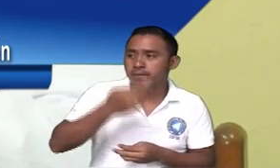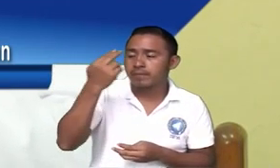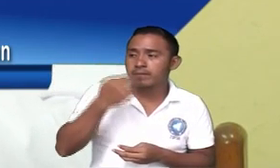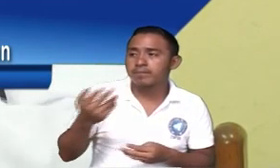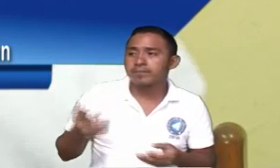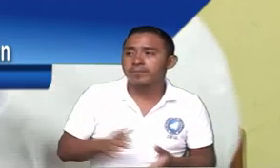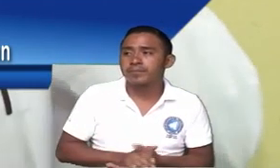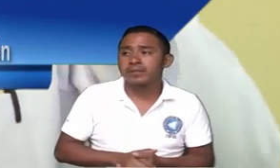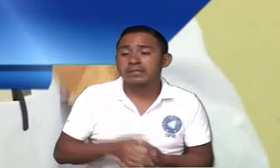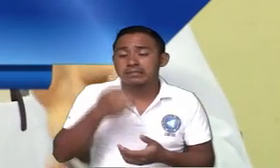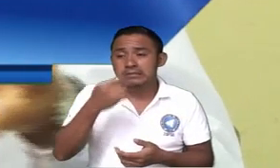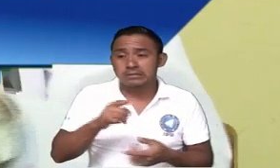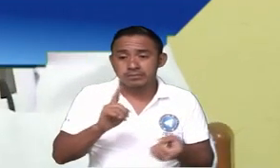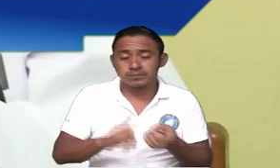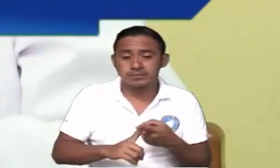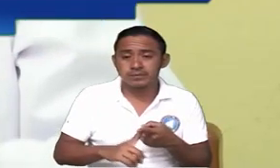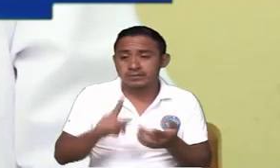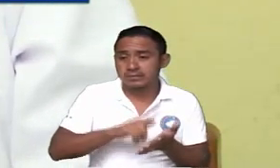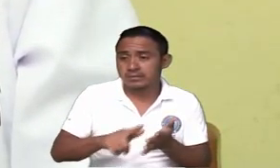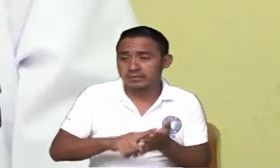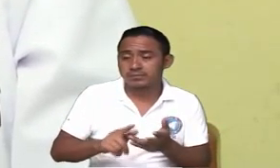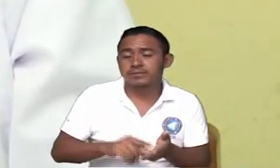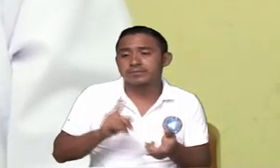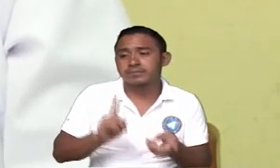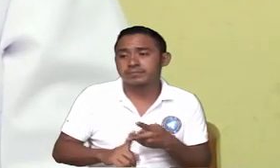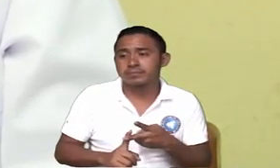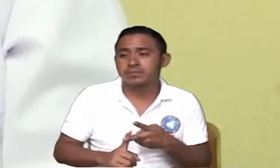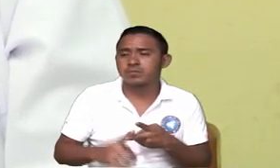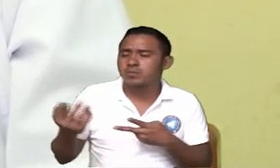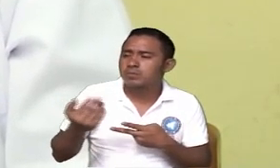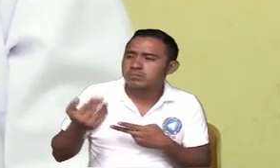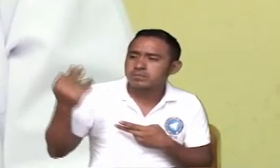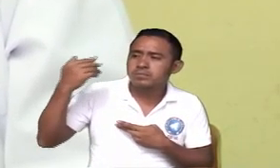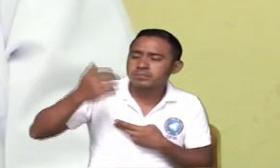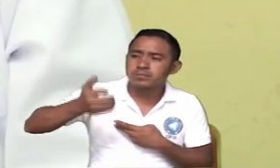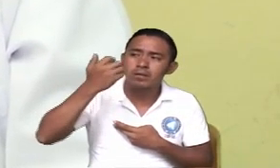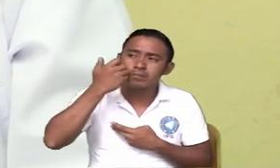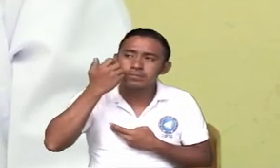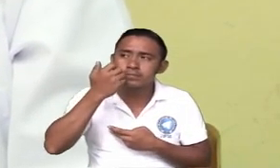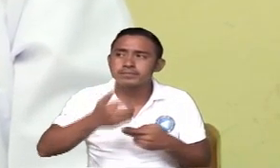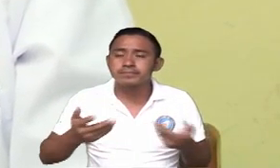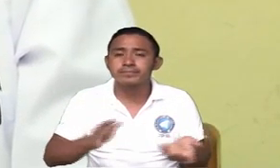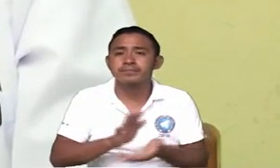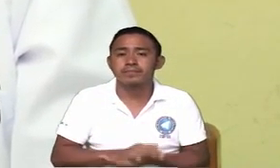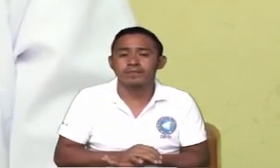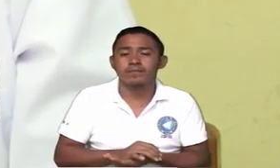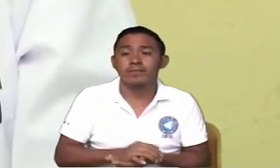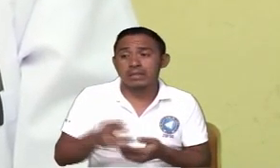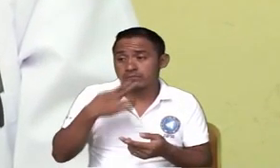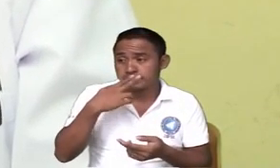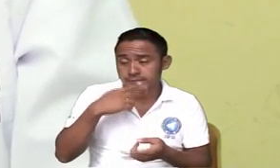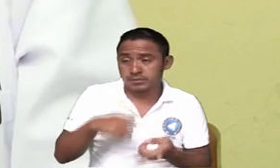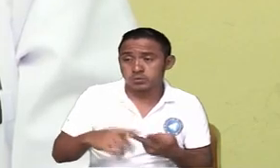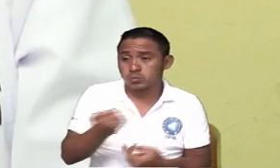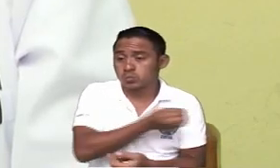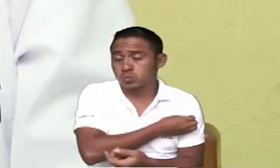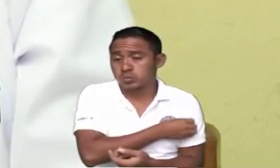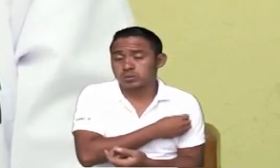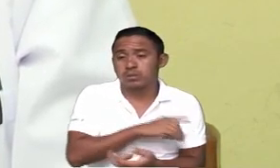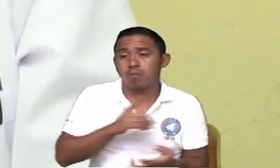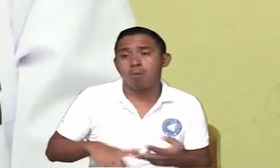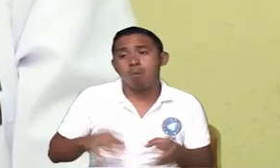que descartar primero la higiene bucal y segundo, pues, la historia clínica, que es muy importante. Si es fumador, si es alcohólico o